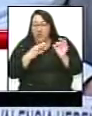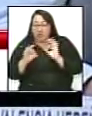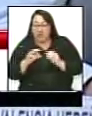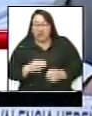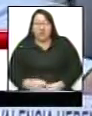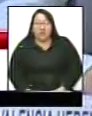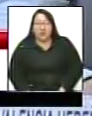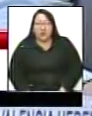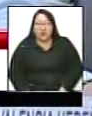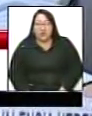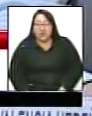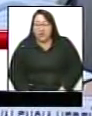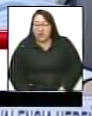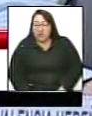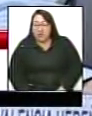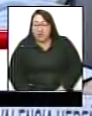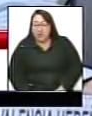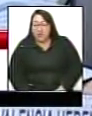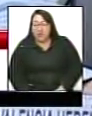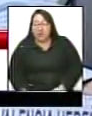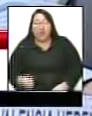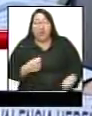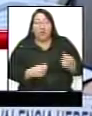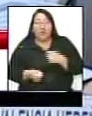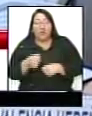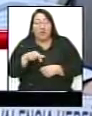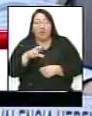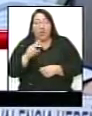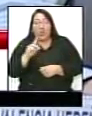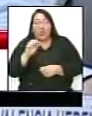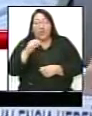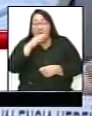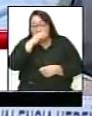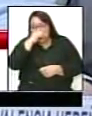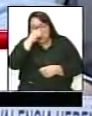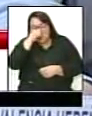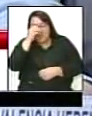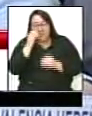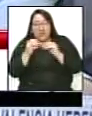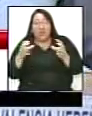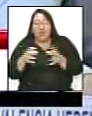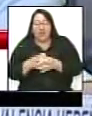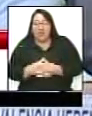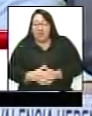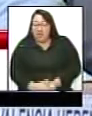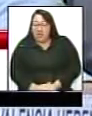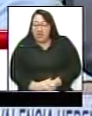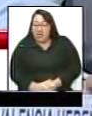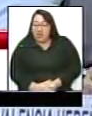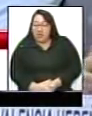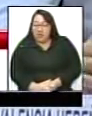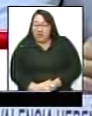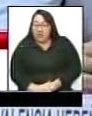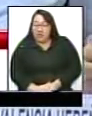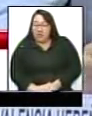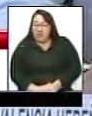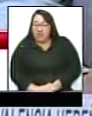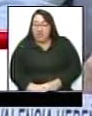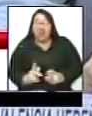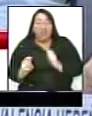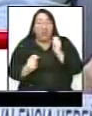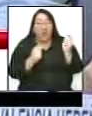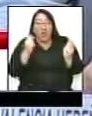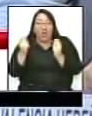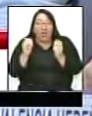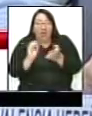nutricional, comercial, productividad, sanitaria, patrimonial, turística